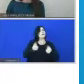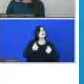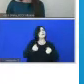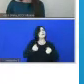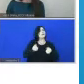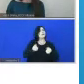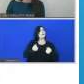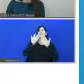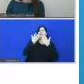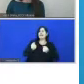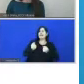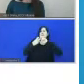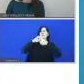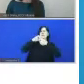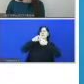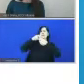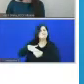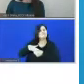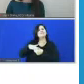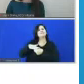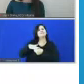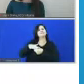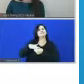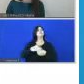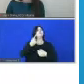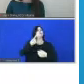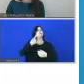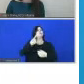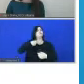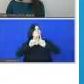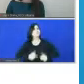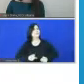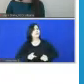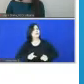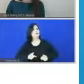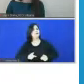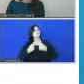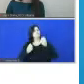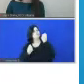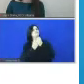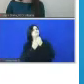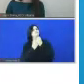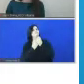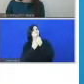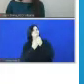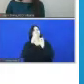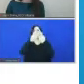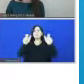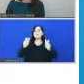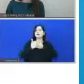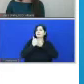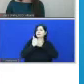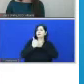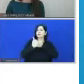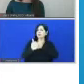I'm going to turn now to Minister Chacón. Cecilia, from your experience working with diverse movements and